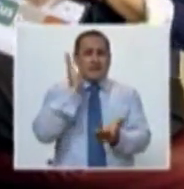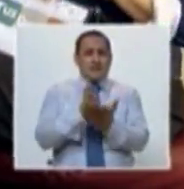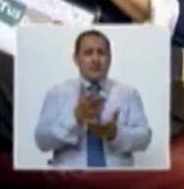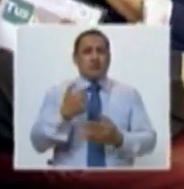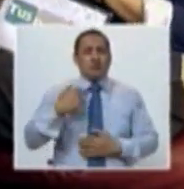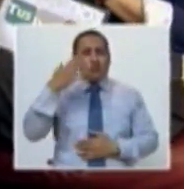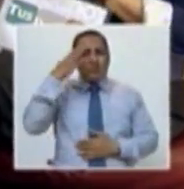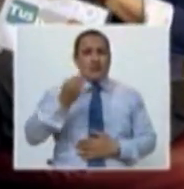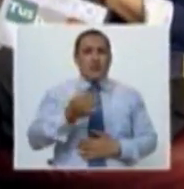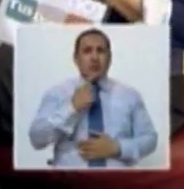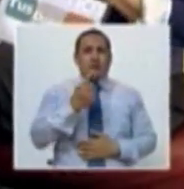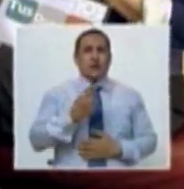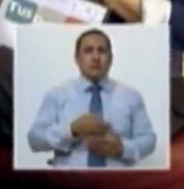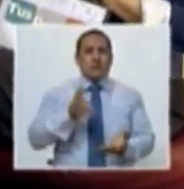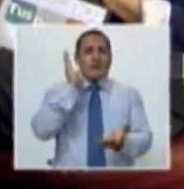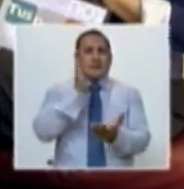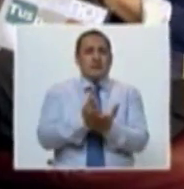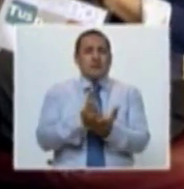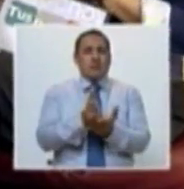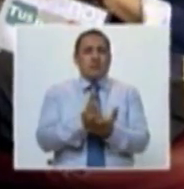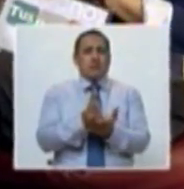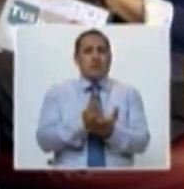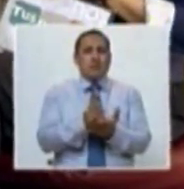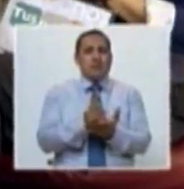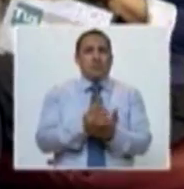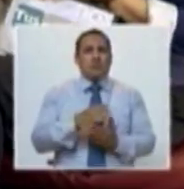que es una sentencia